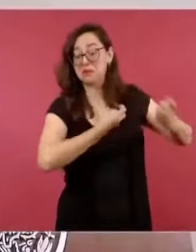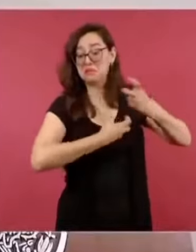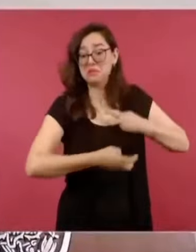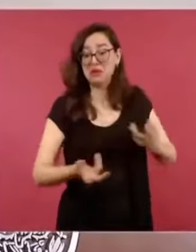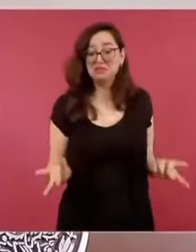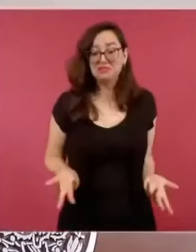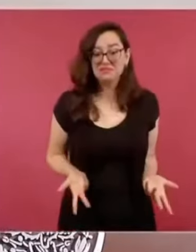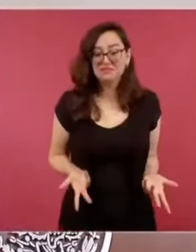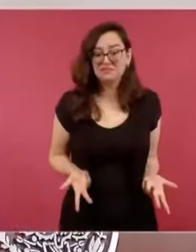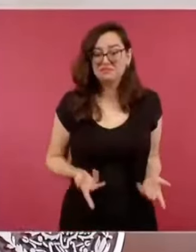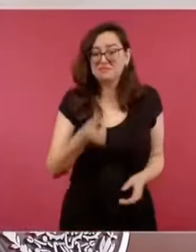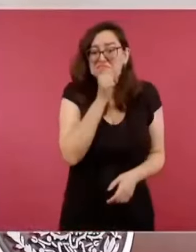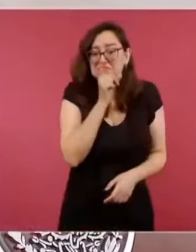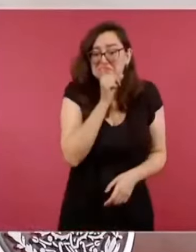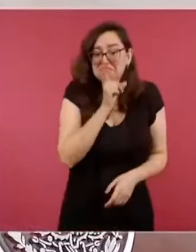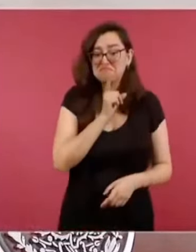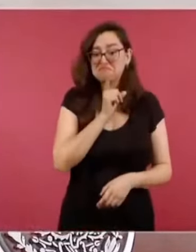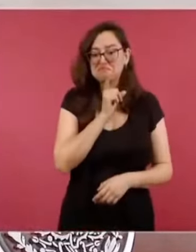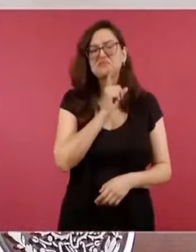que nosotros